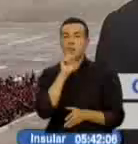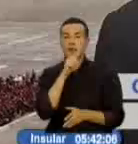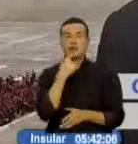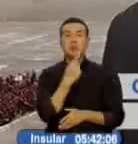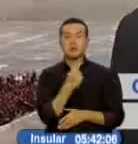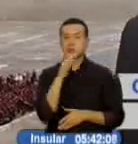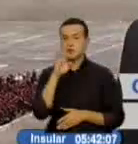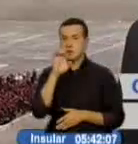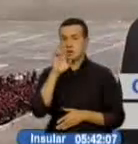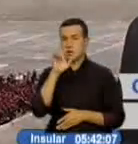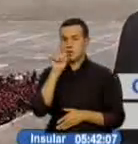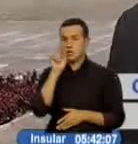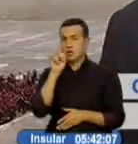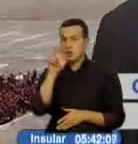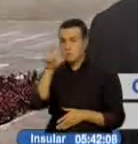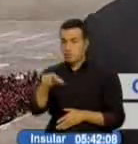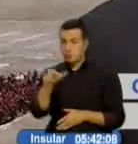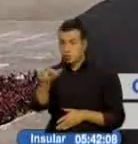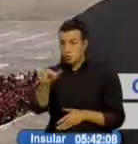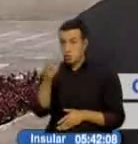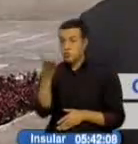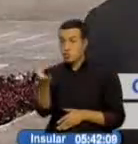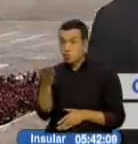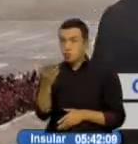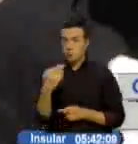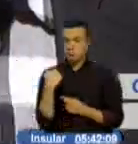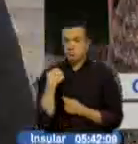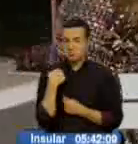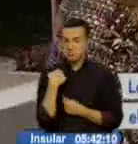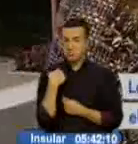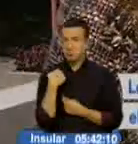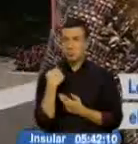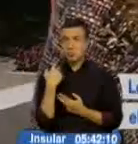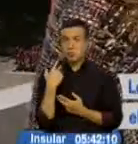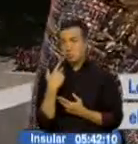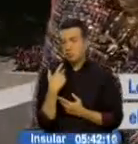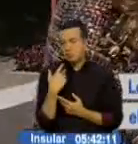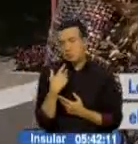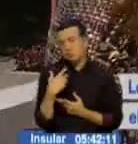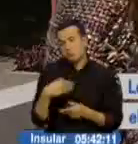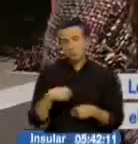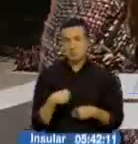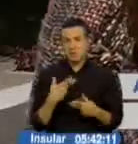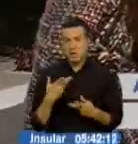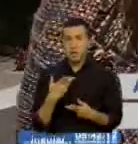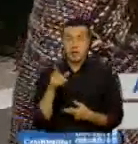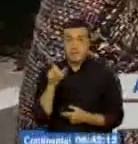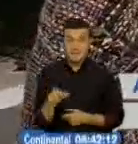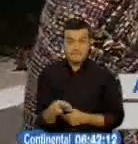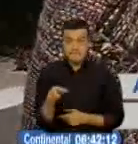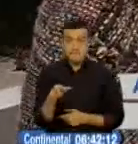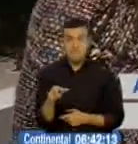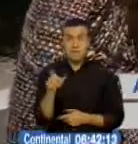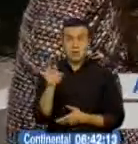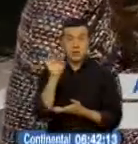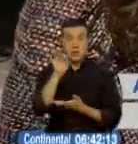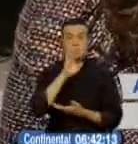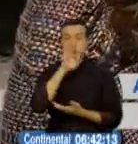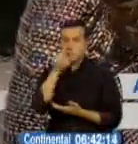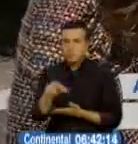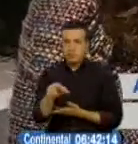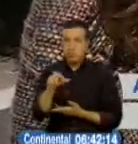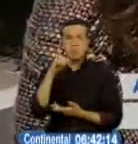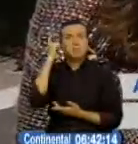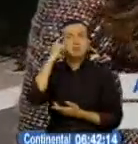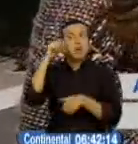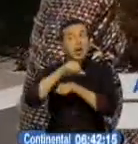señor Terán en una presunta usurpación de funciones. El señor Terán actuaba en delegación y nosotros teníamos entendido que era